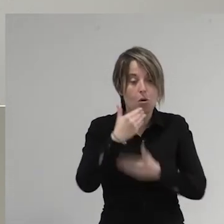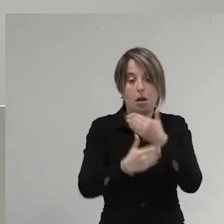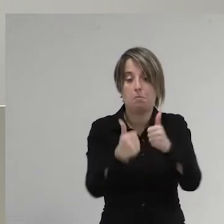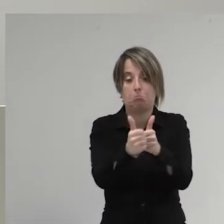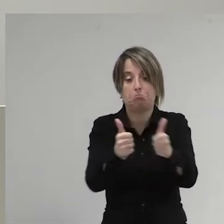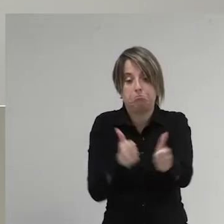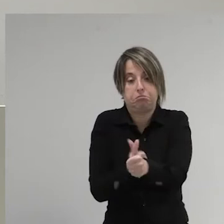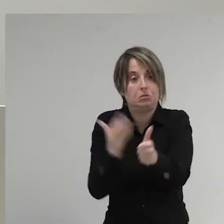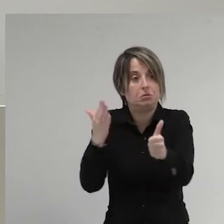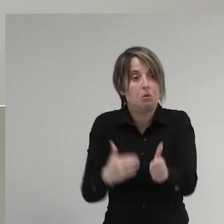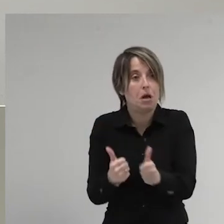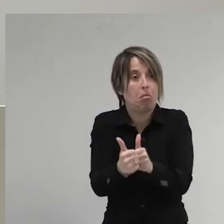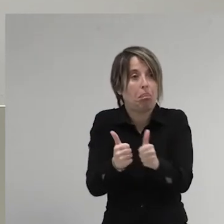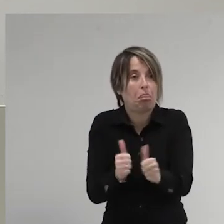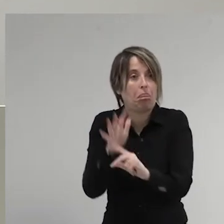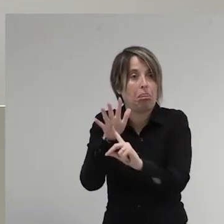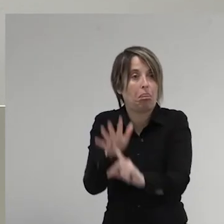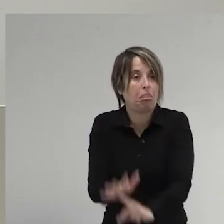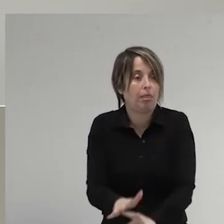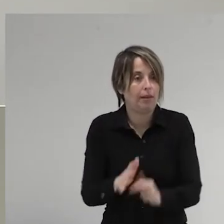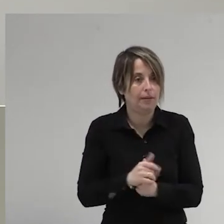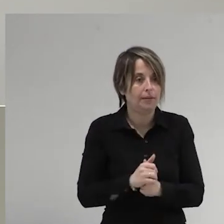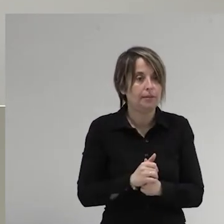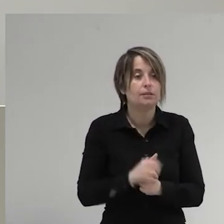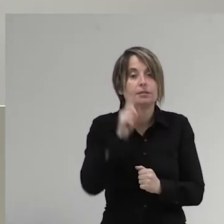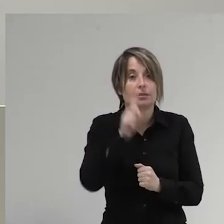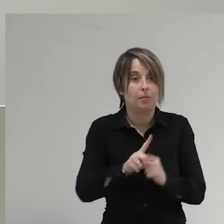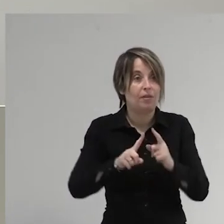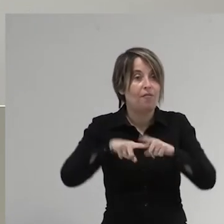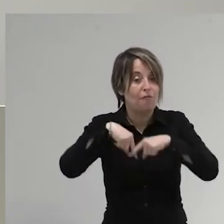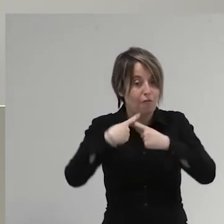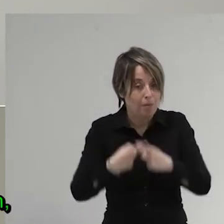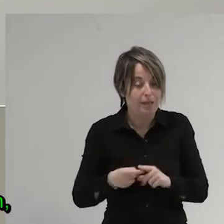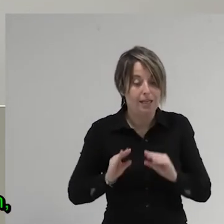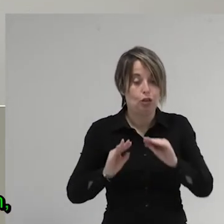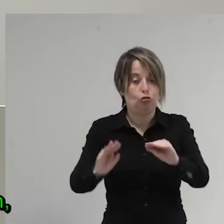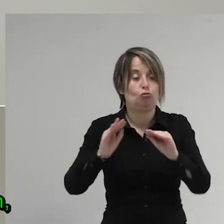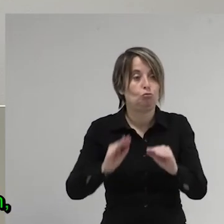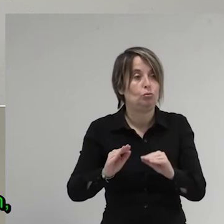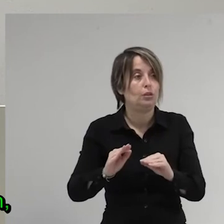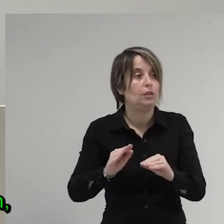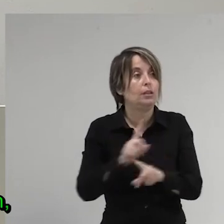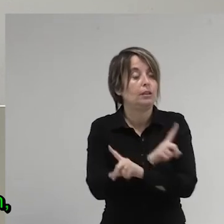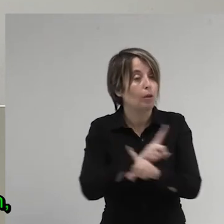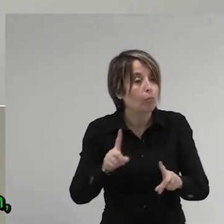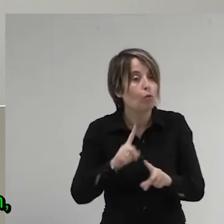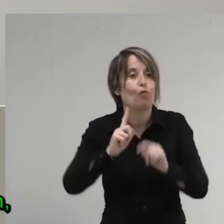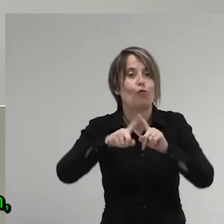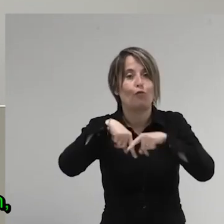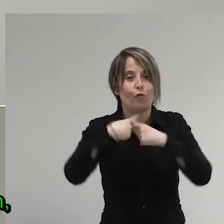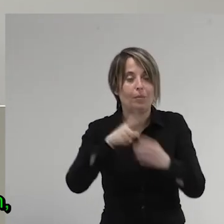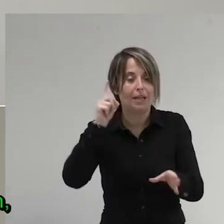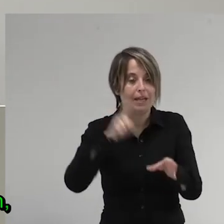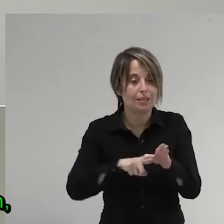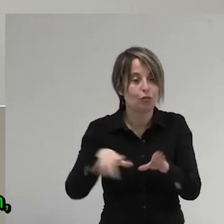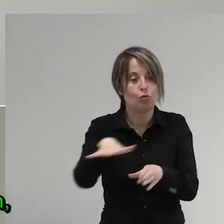despriorización. Y además, como sus familias habitualmente no son familias que forman parte de los